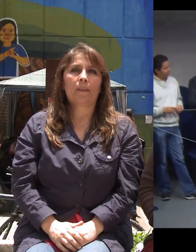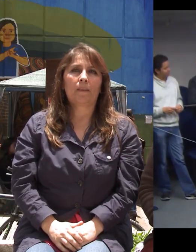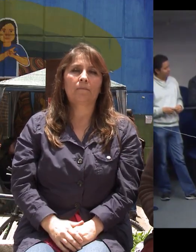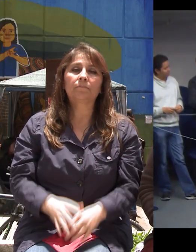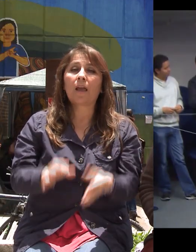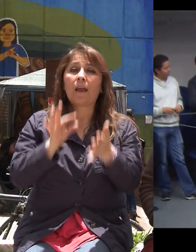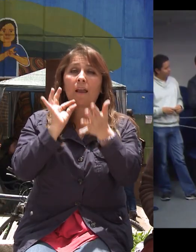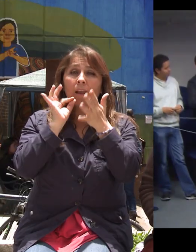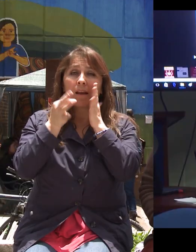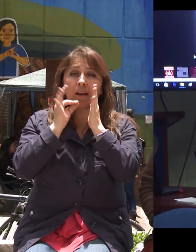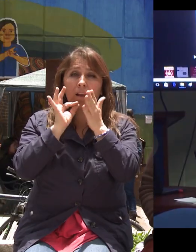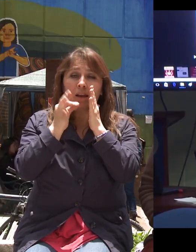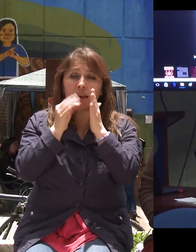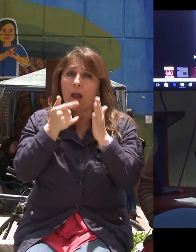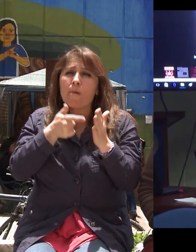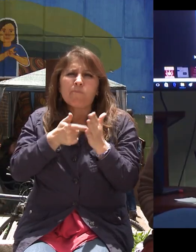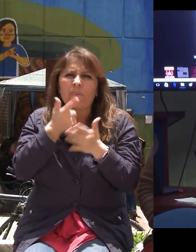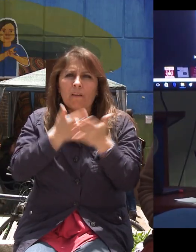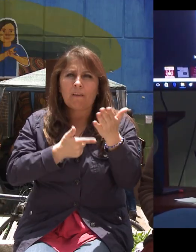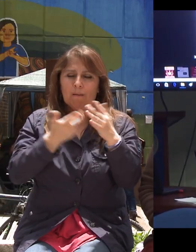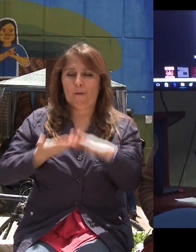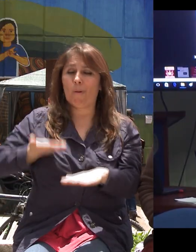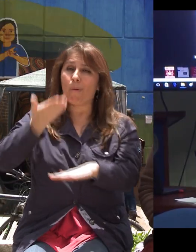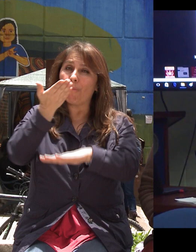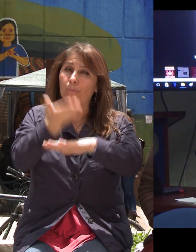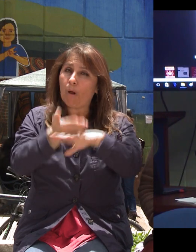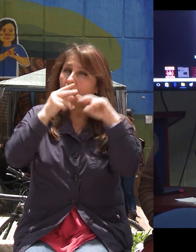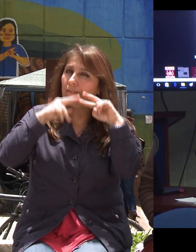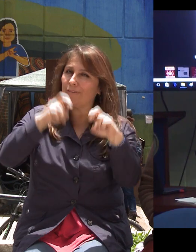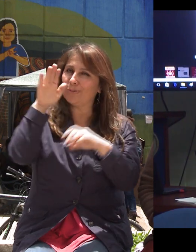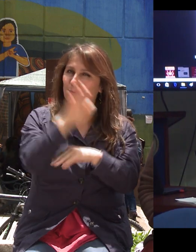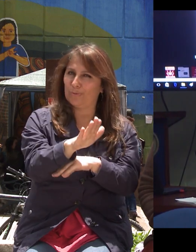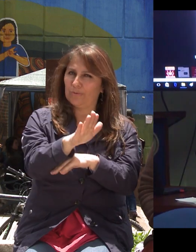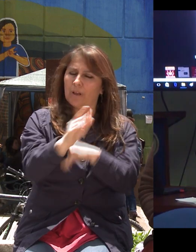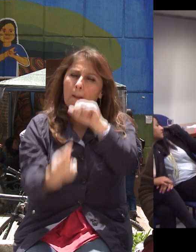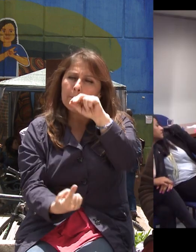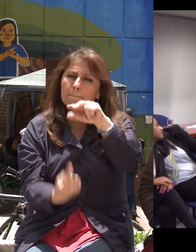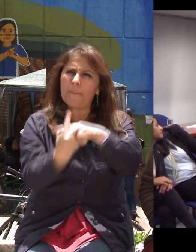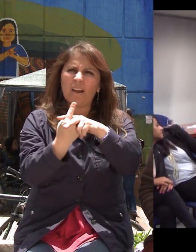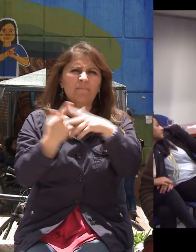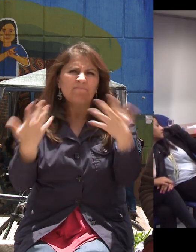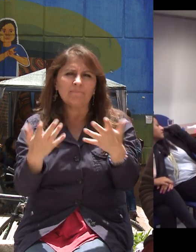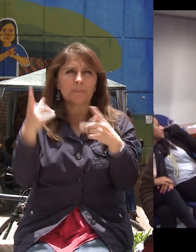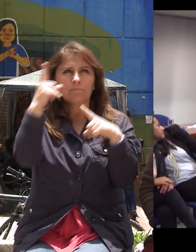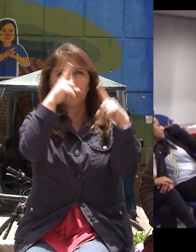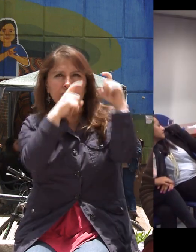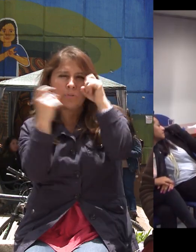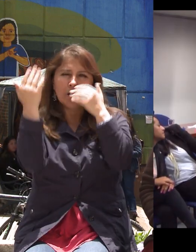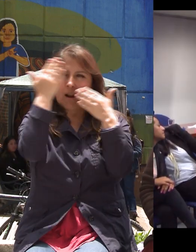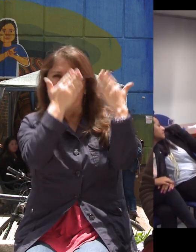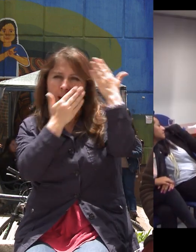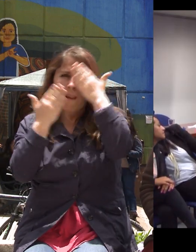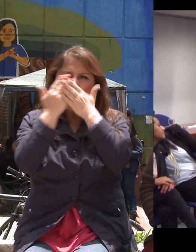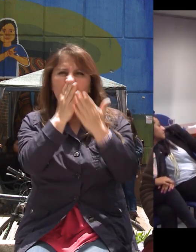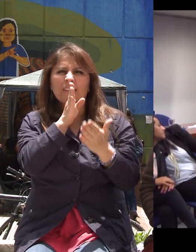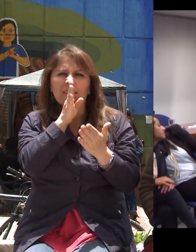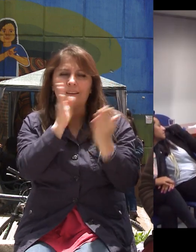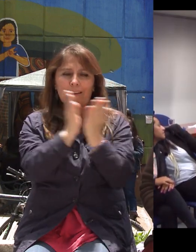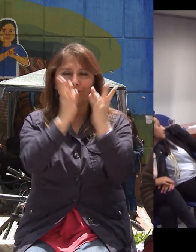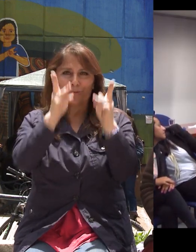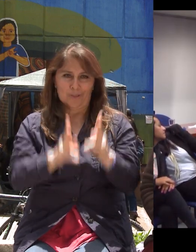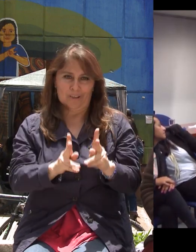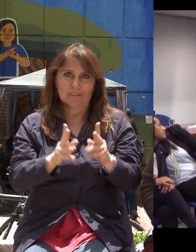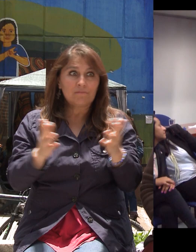una propuesta de investigación que surge del análisis y de la reflexión de las estudiantes en formación